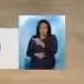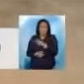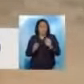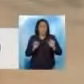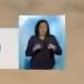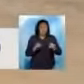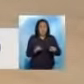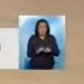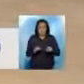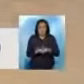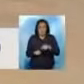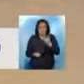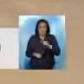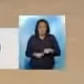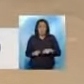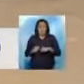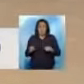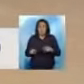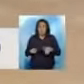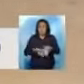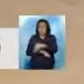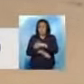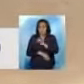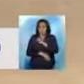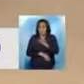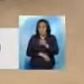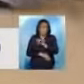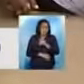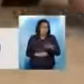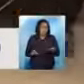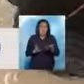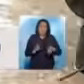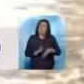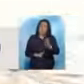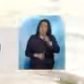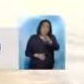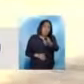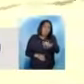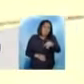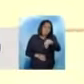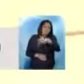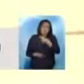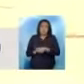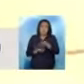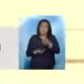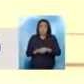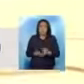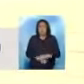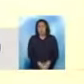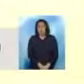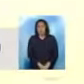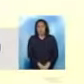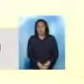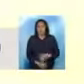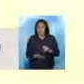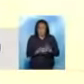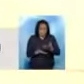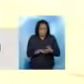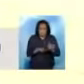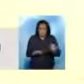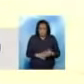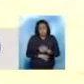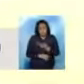está inundado, por la calle Amazonas. ¿De dónde está? ¿De dónde viene usted? De comprar venimos. ¿Ha ido a comprar hoy día? ¿Ha ido a comprar,